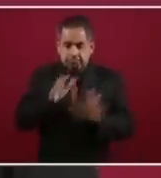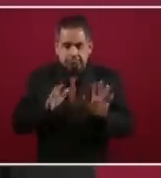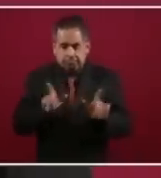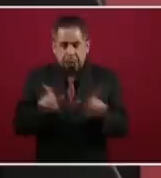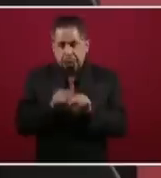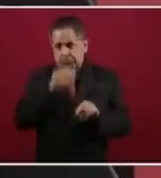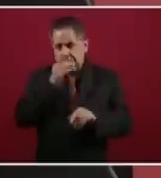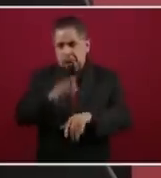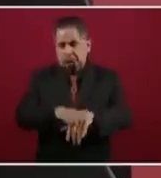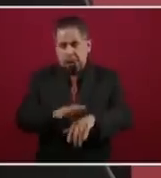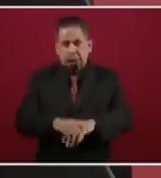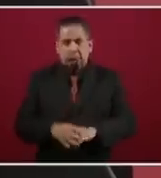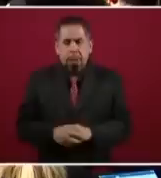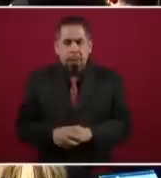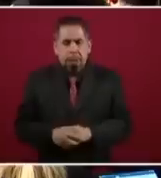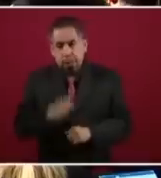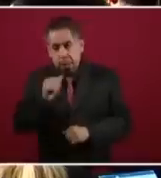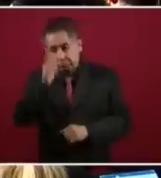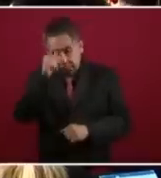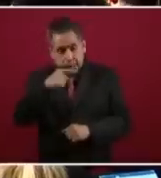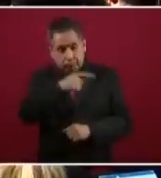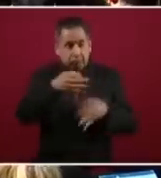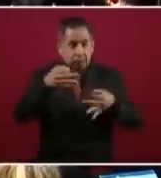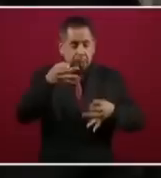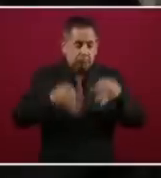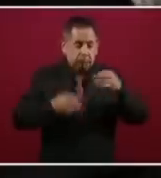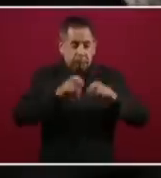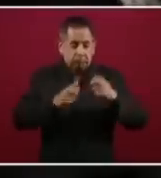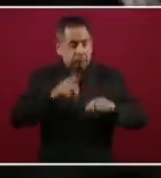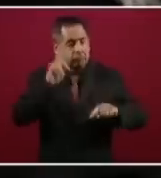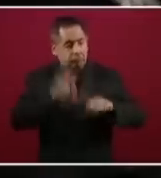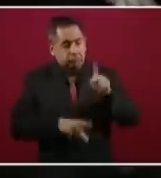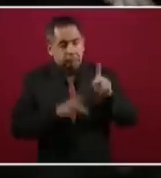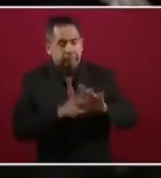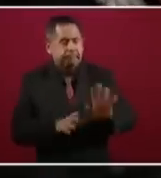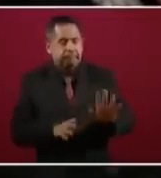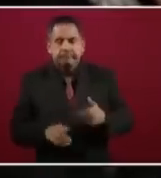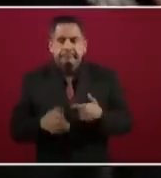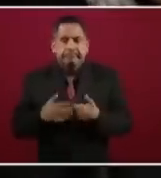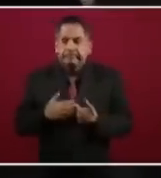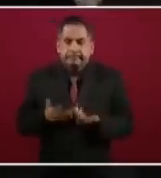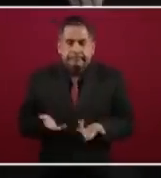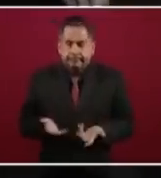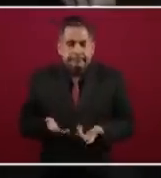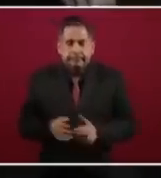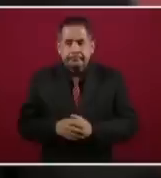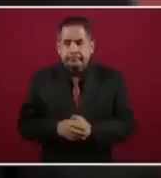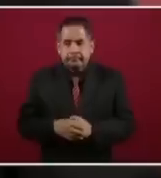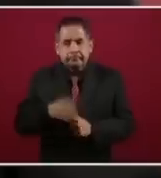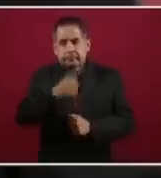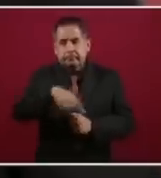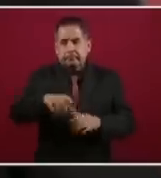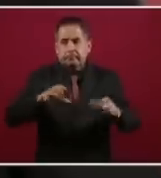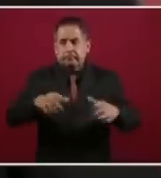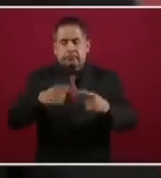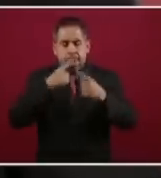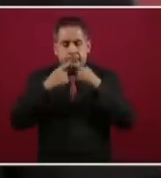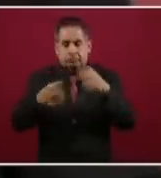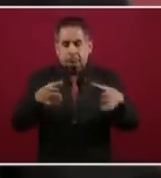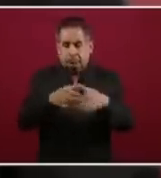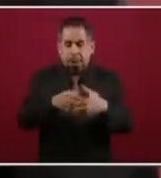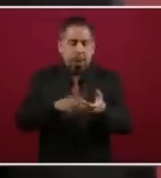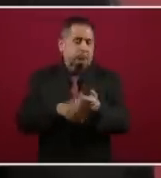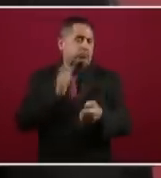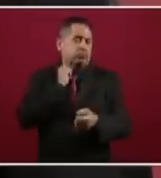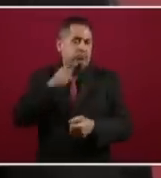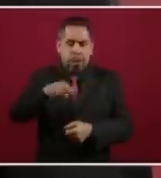que puedo comentar. ¿Pero estaría de acuerdo en que los magistrados se fueran antes? Es que ellos lo tienen que resolver, en este caso los